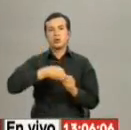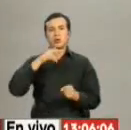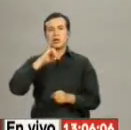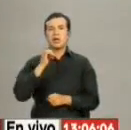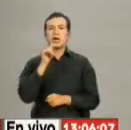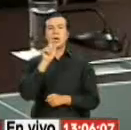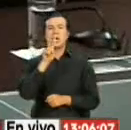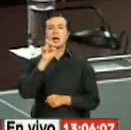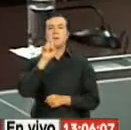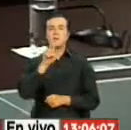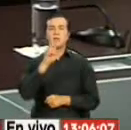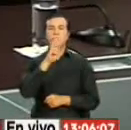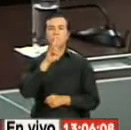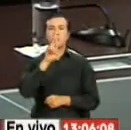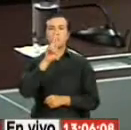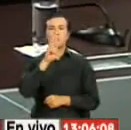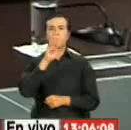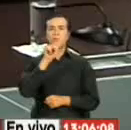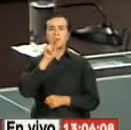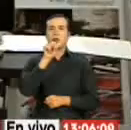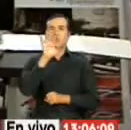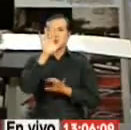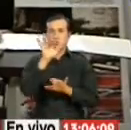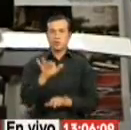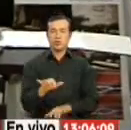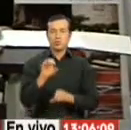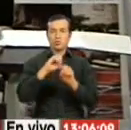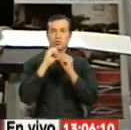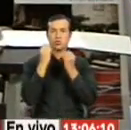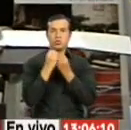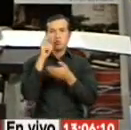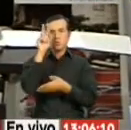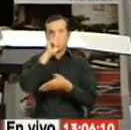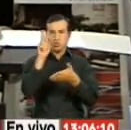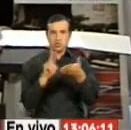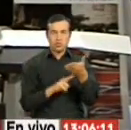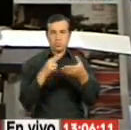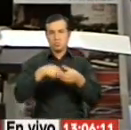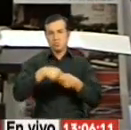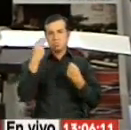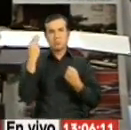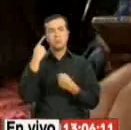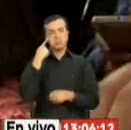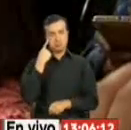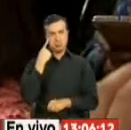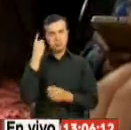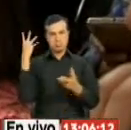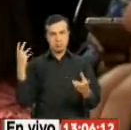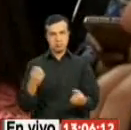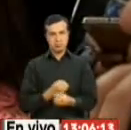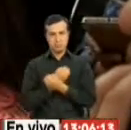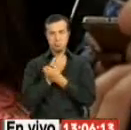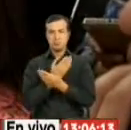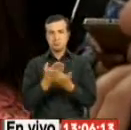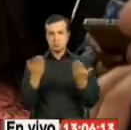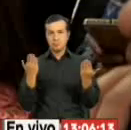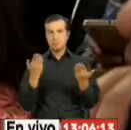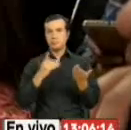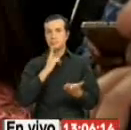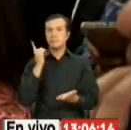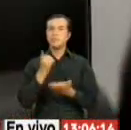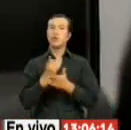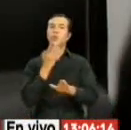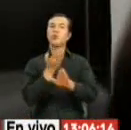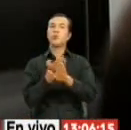javier burbano el secretario del organismo leyó el texto de la misma y les presentamos al siguiente extracto y en el que se